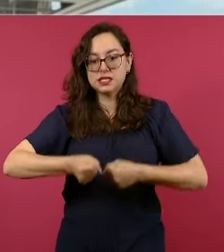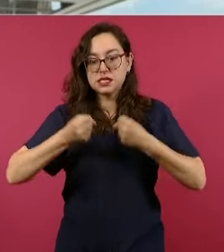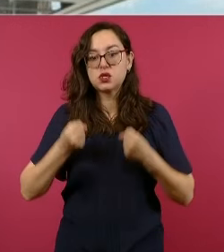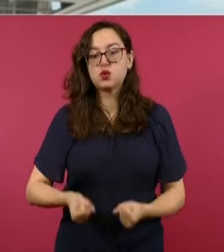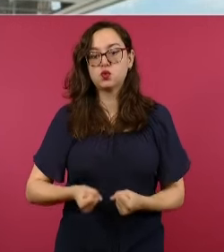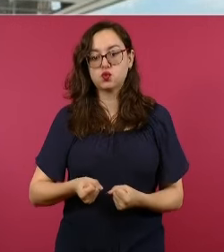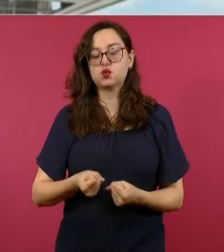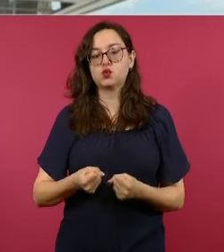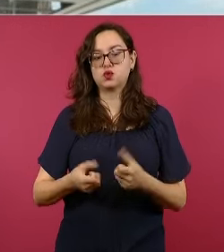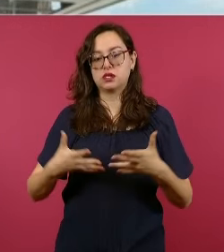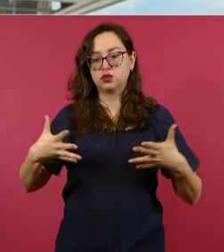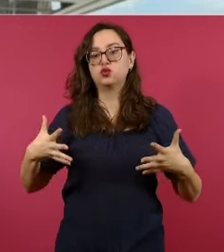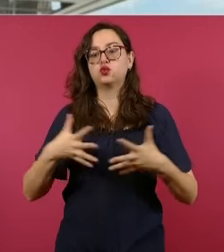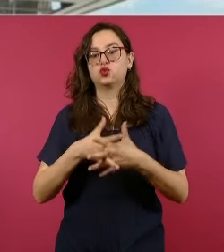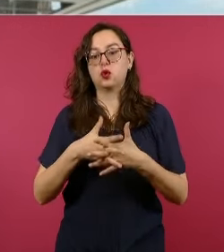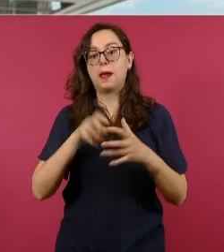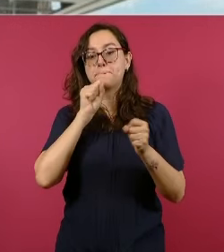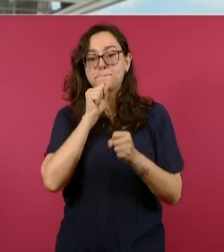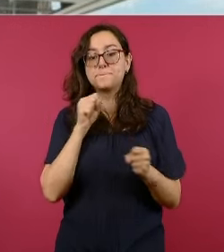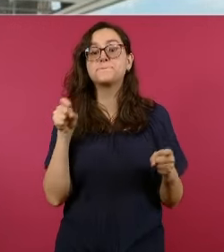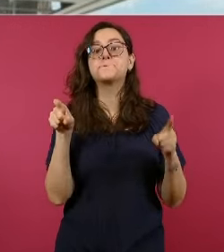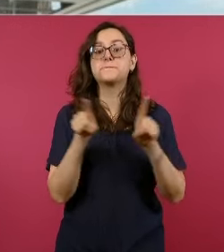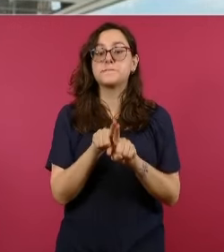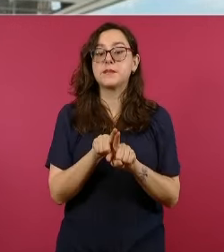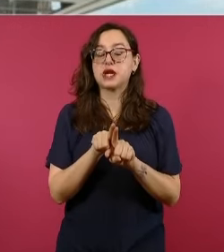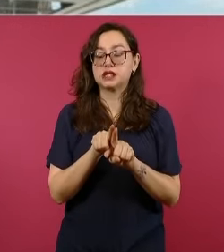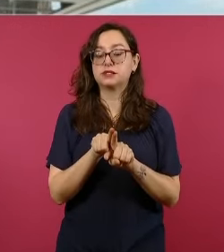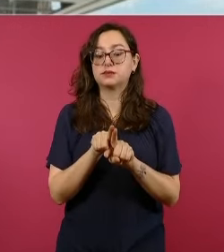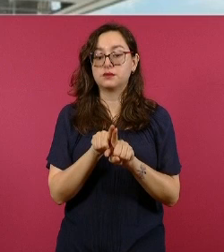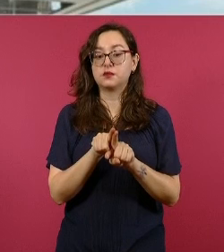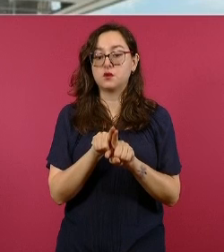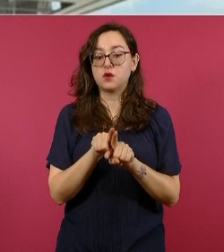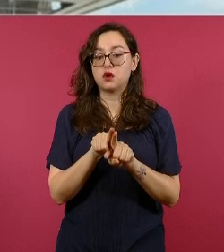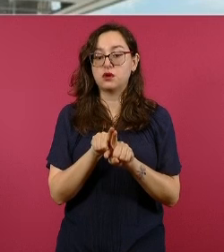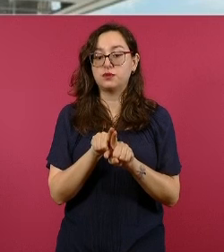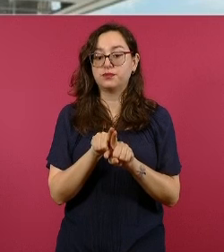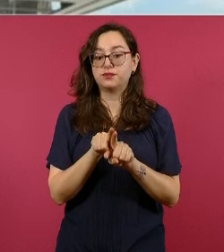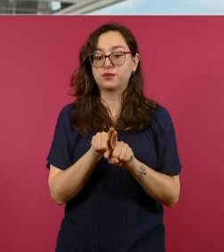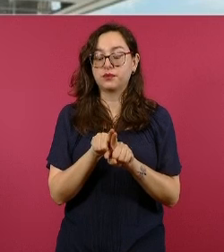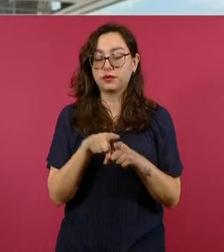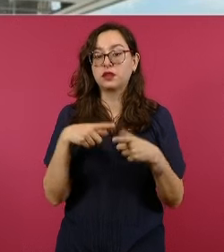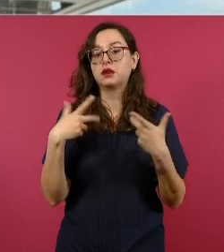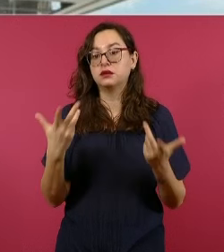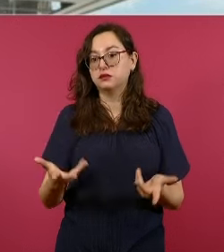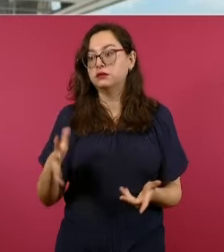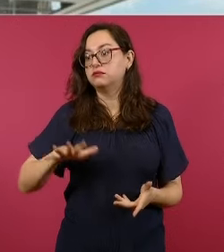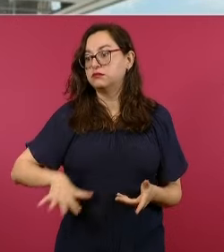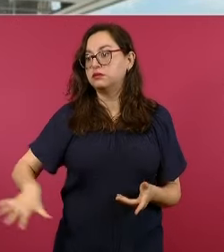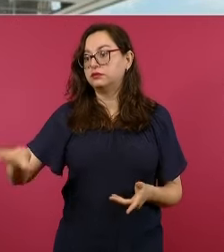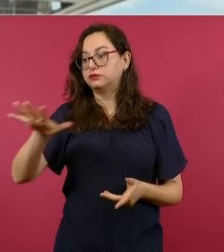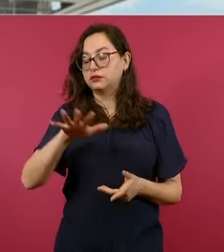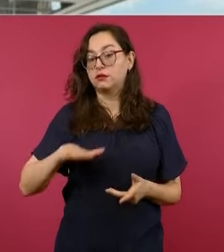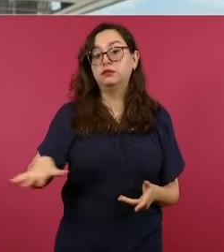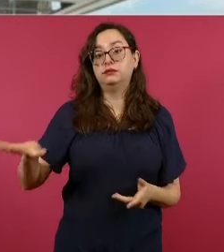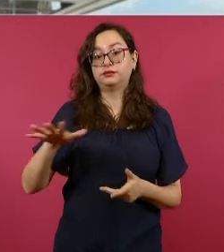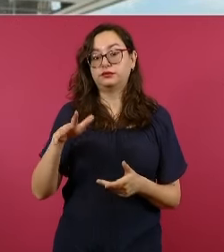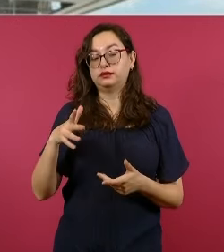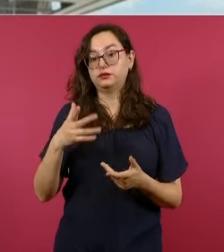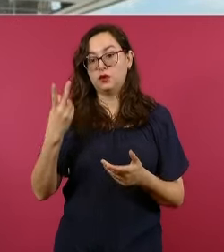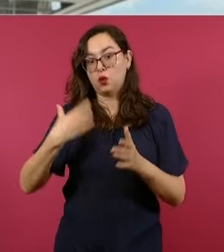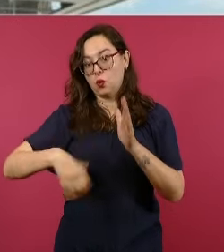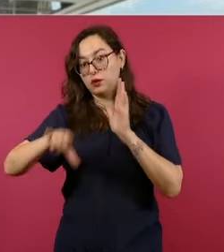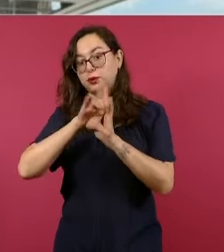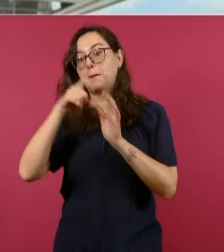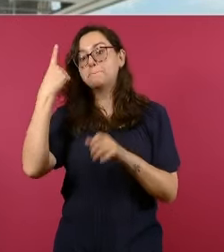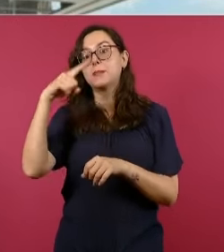estructura y también de la conclusión eh de muchas de las áreas sobre todo de la de la hospitalización